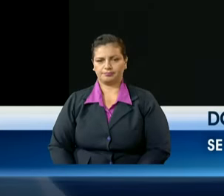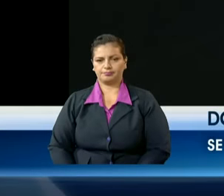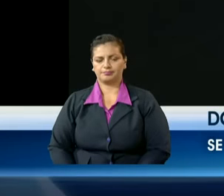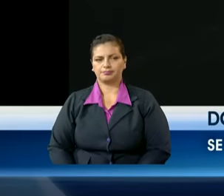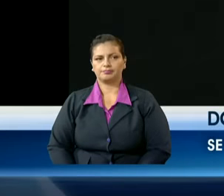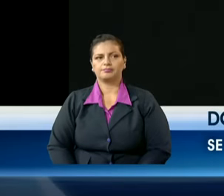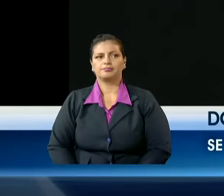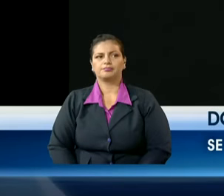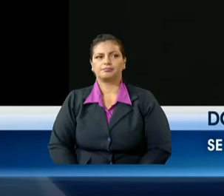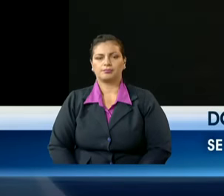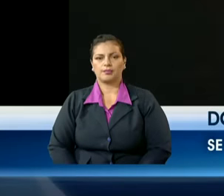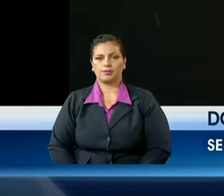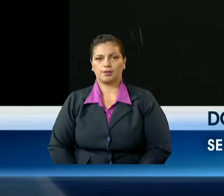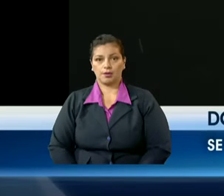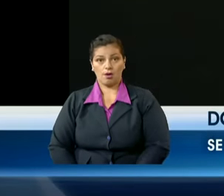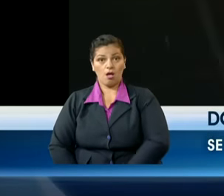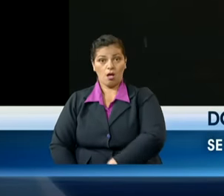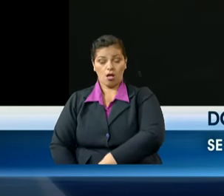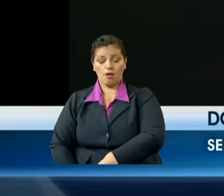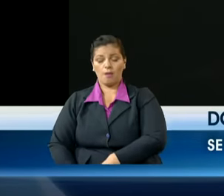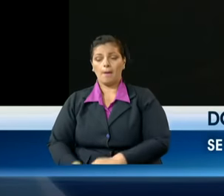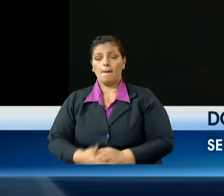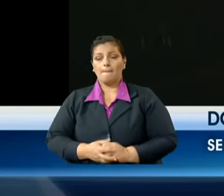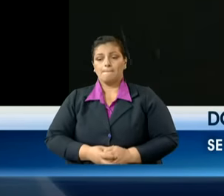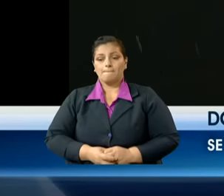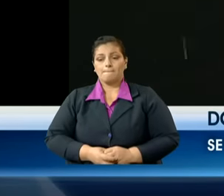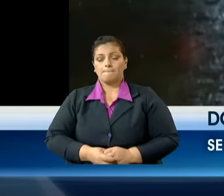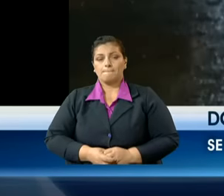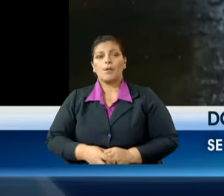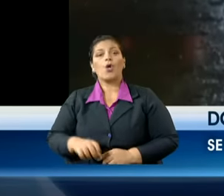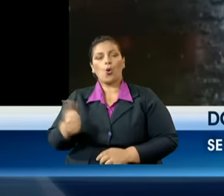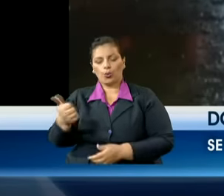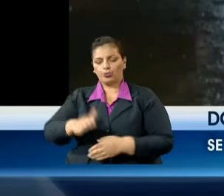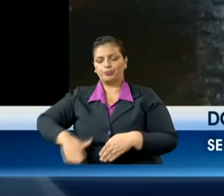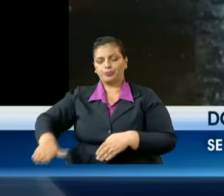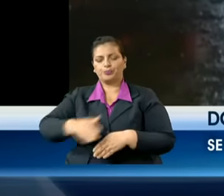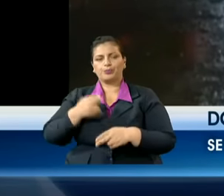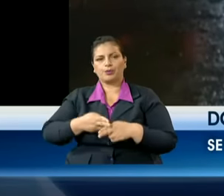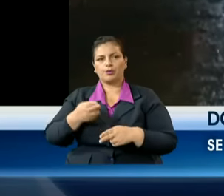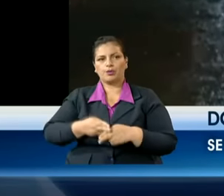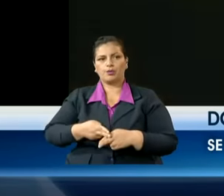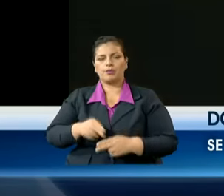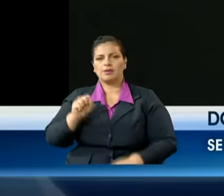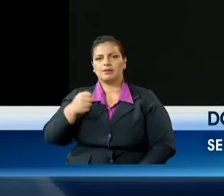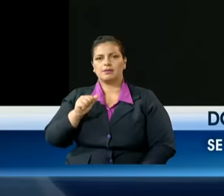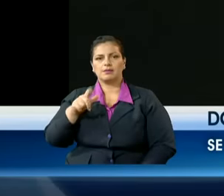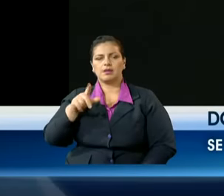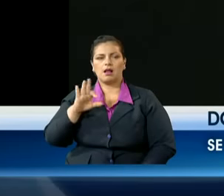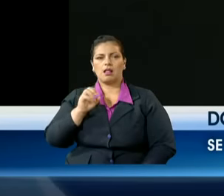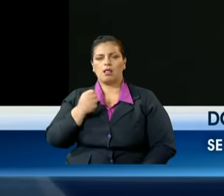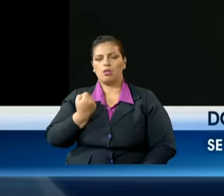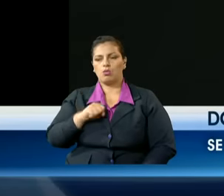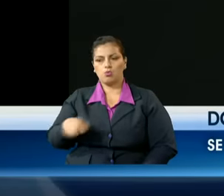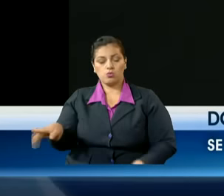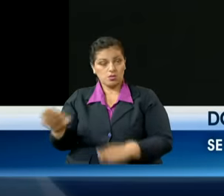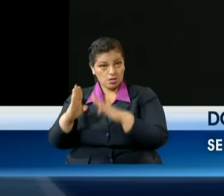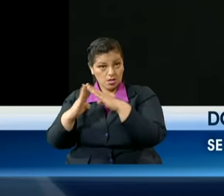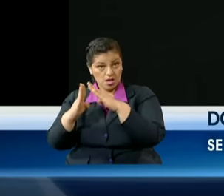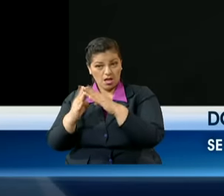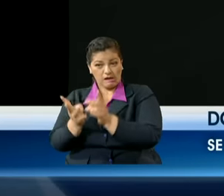lluvia fue el colapso de una vivienda de caña ubicada en la parroquia El Salto. El cuerpo de bomberos de Babahoyo puso a la familia a buen